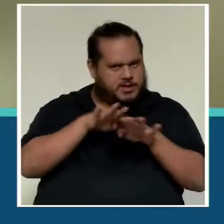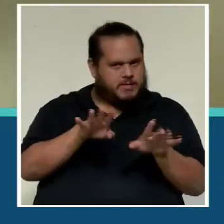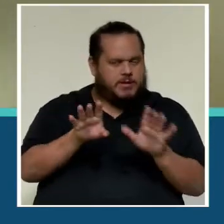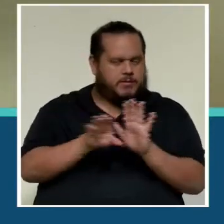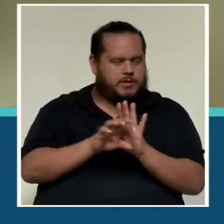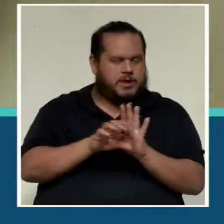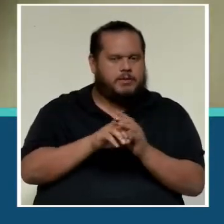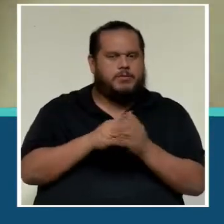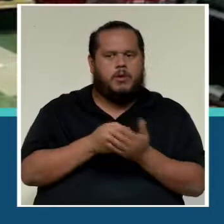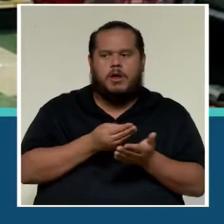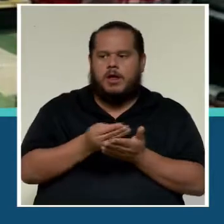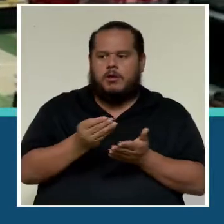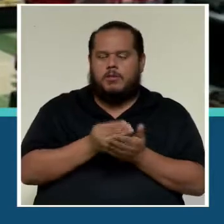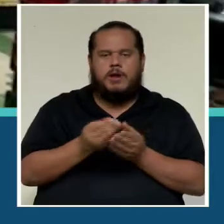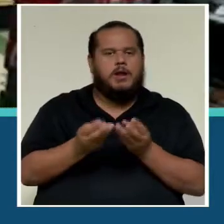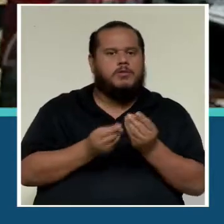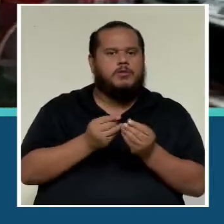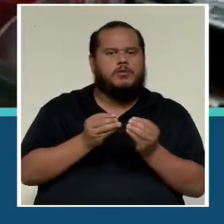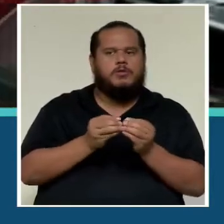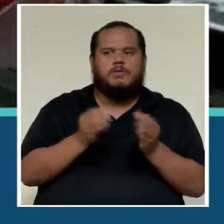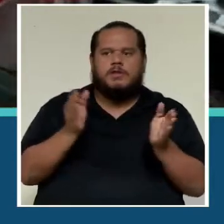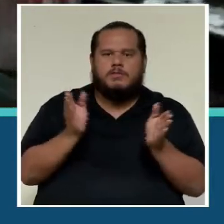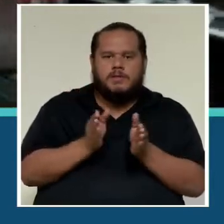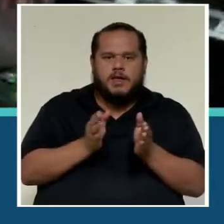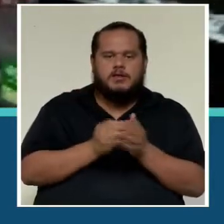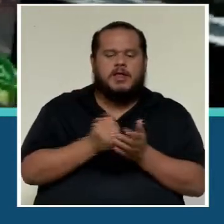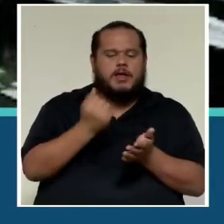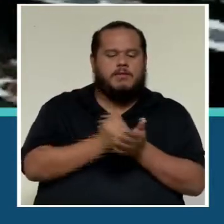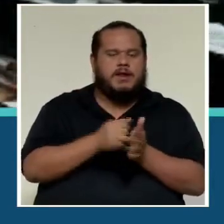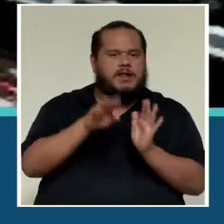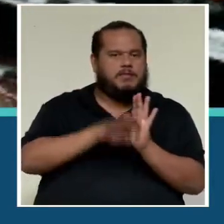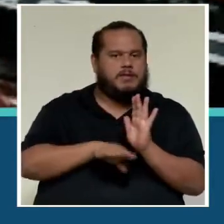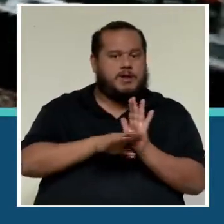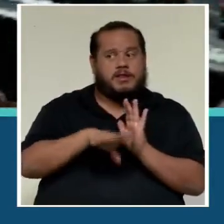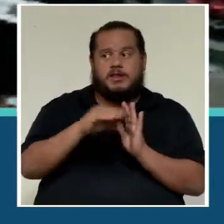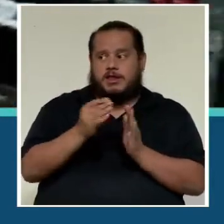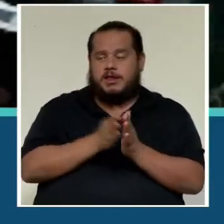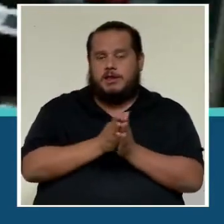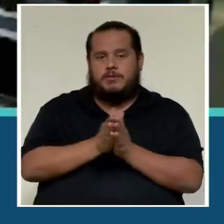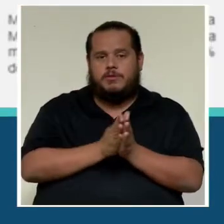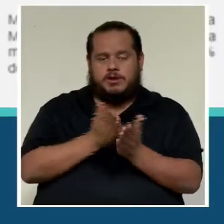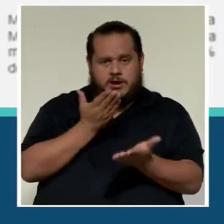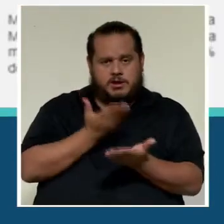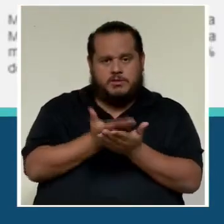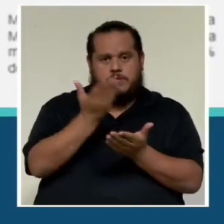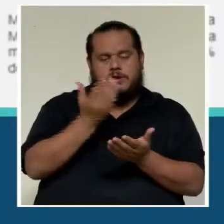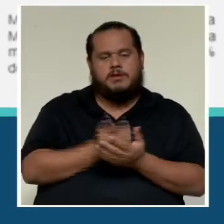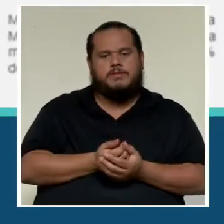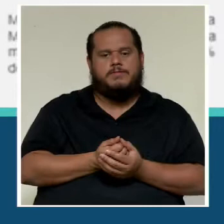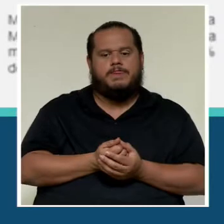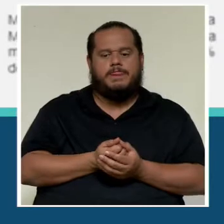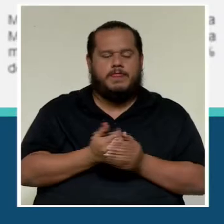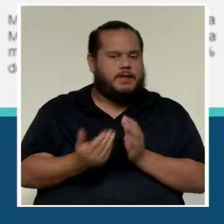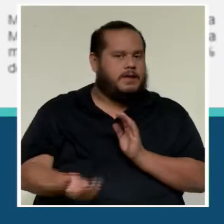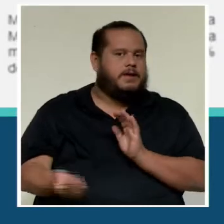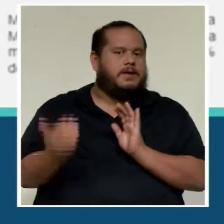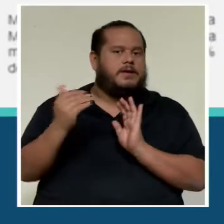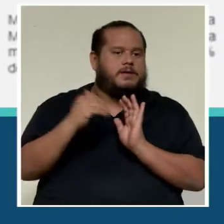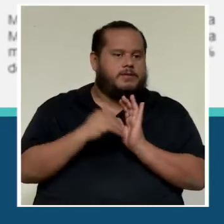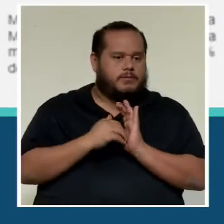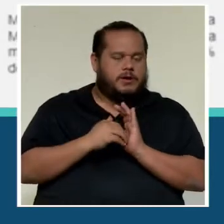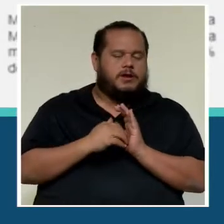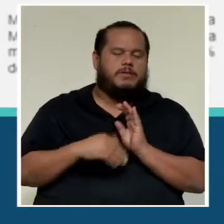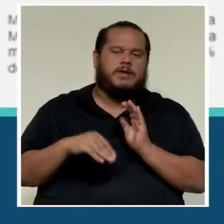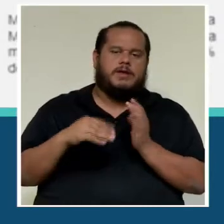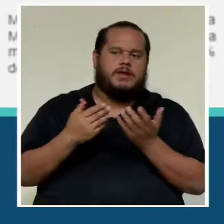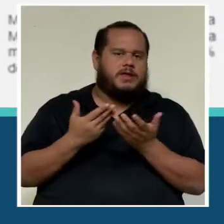ejemplo, a comprar productos más pequeños, marcas más baratas y aprovechar las ofertas. Vuelve a